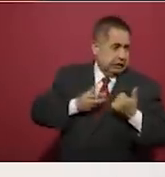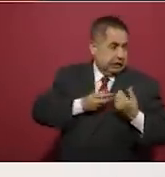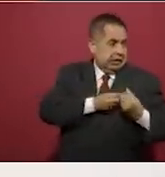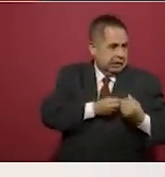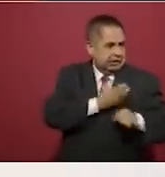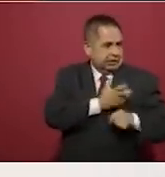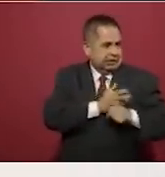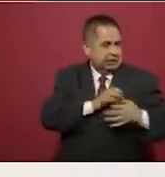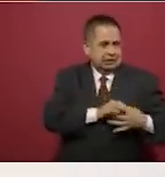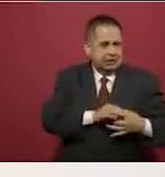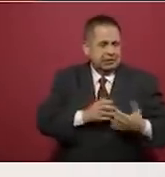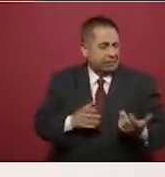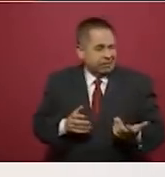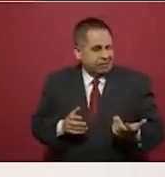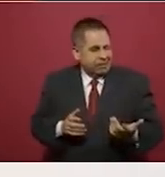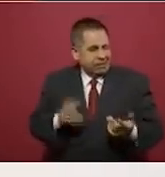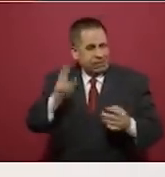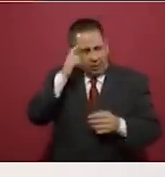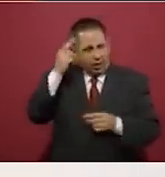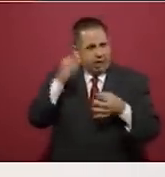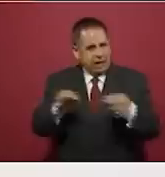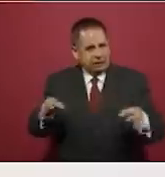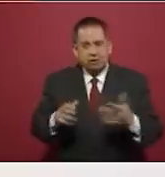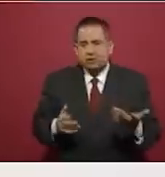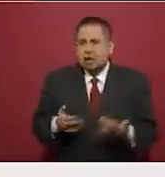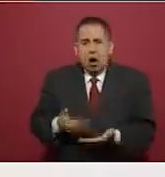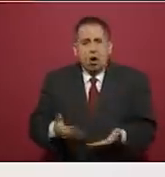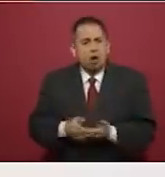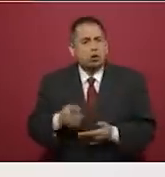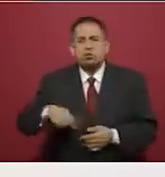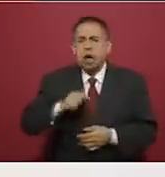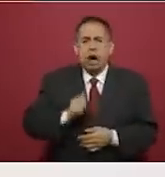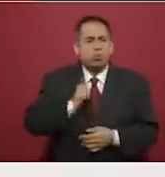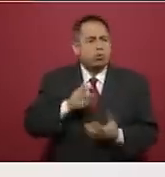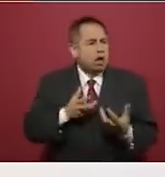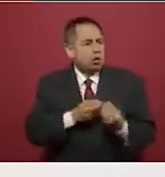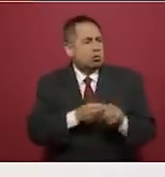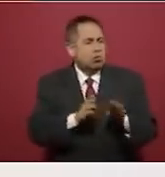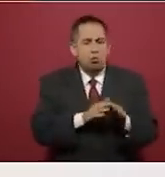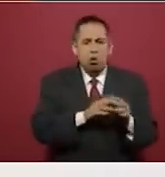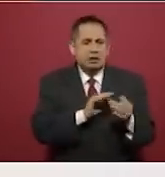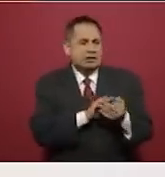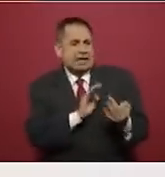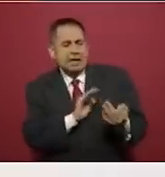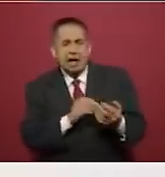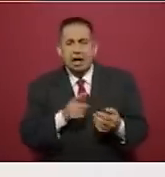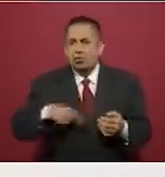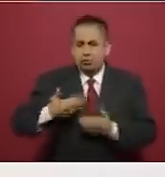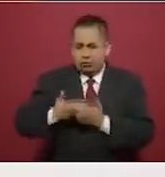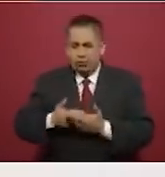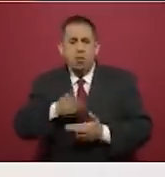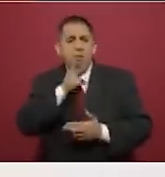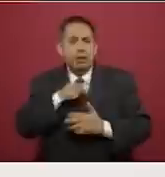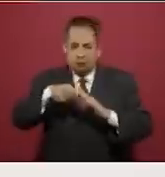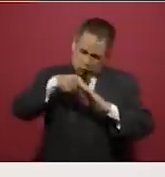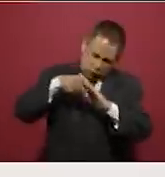vamos a aprovechar la cercanía y los recursos compartidos que tenemos en el petróleo específicamente en aguas